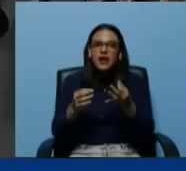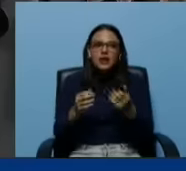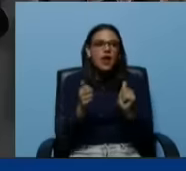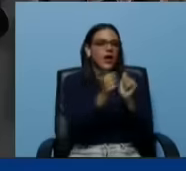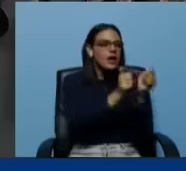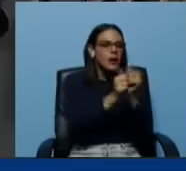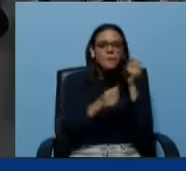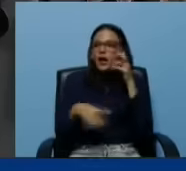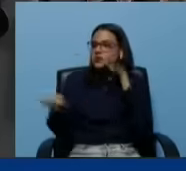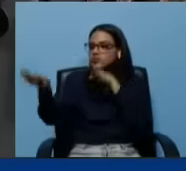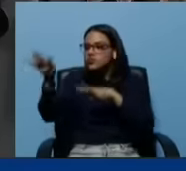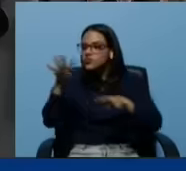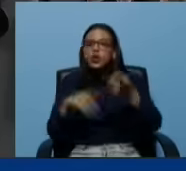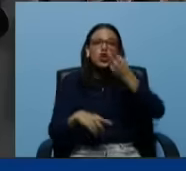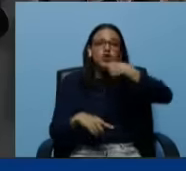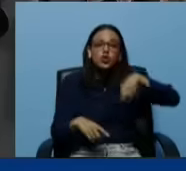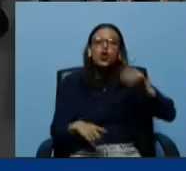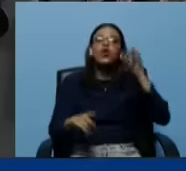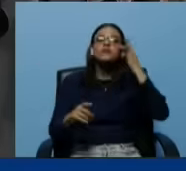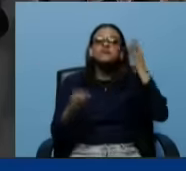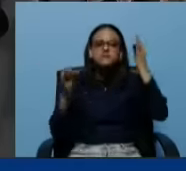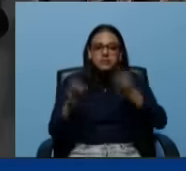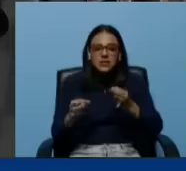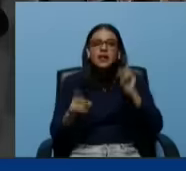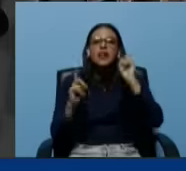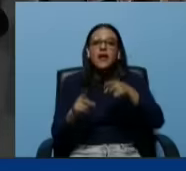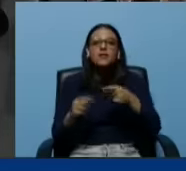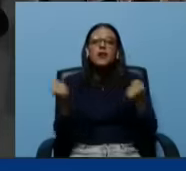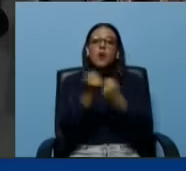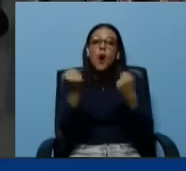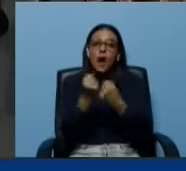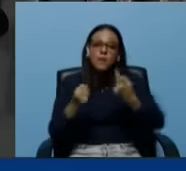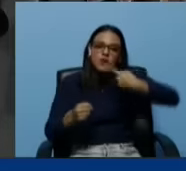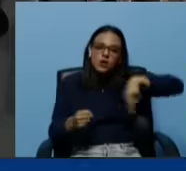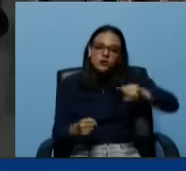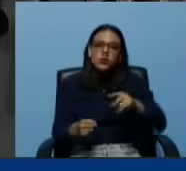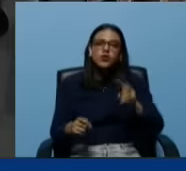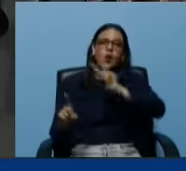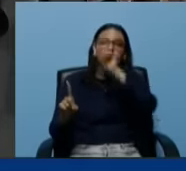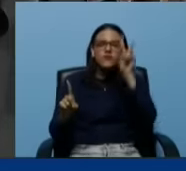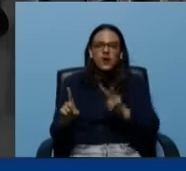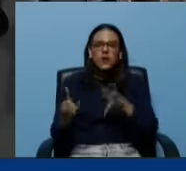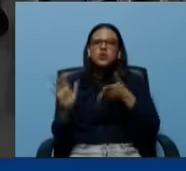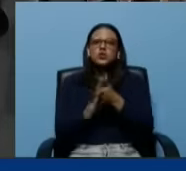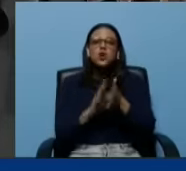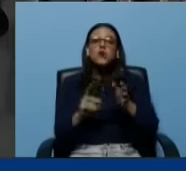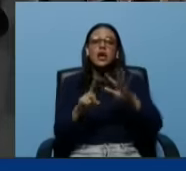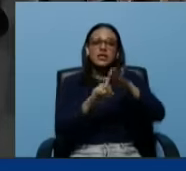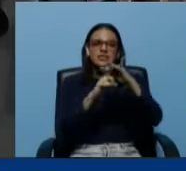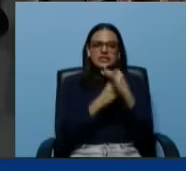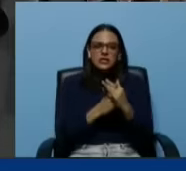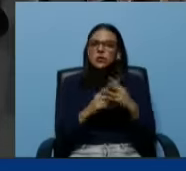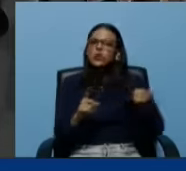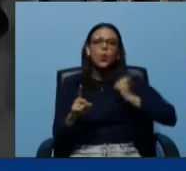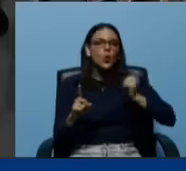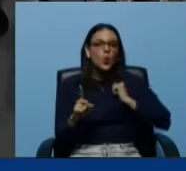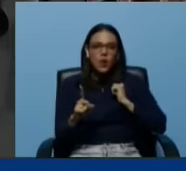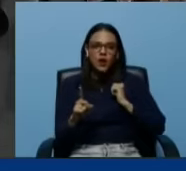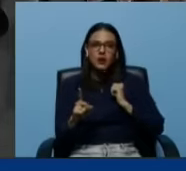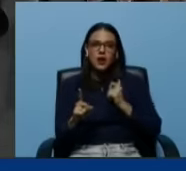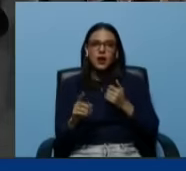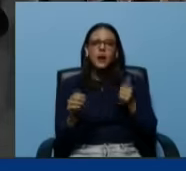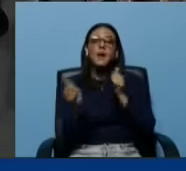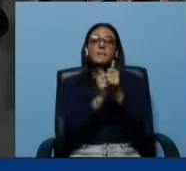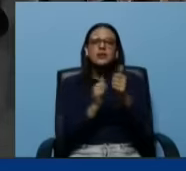deben estar siempre a favor de la República Bolivariana de Venezuela, en cualquier circunstancia y en cualquier